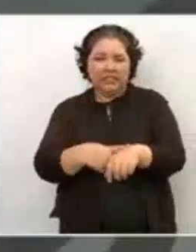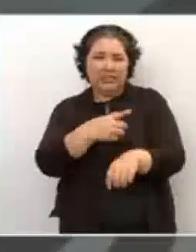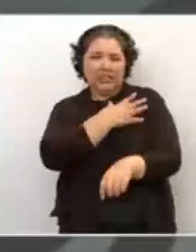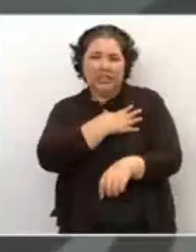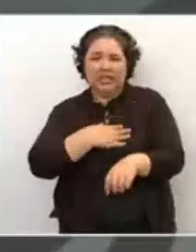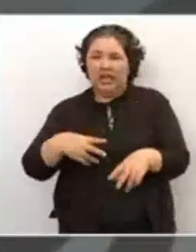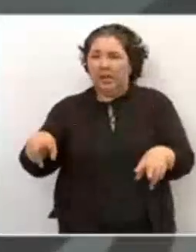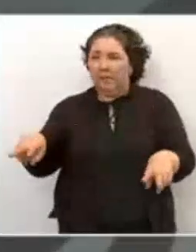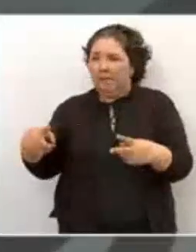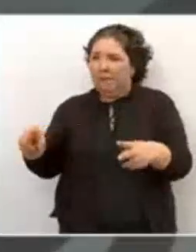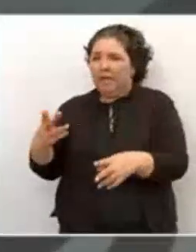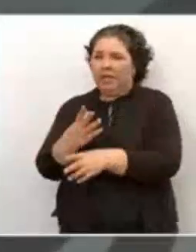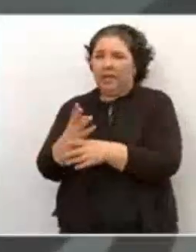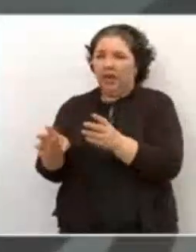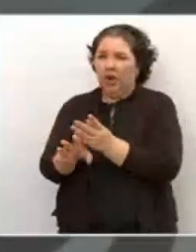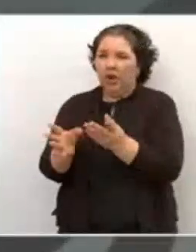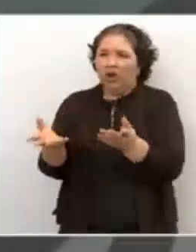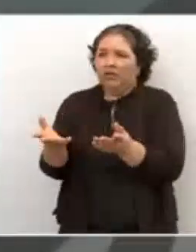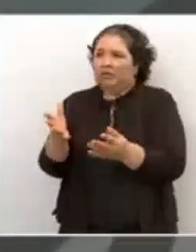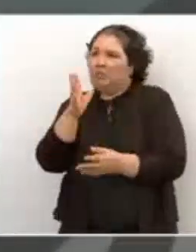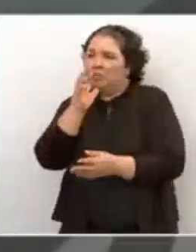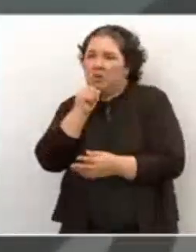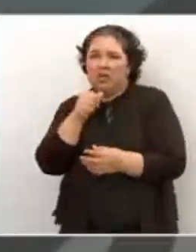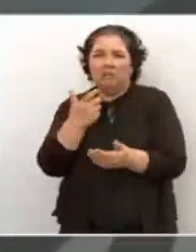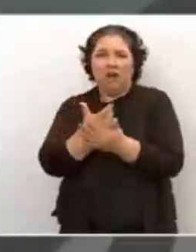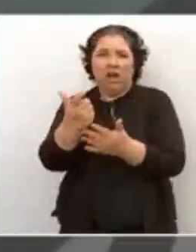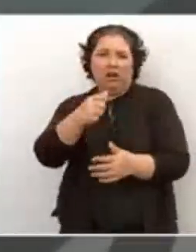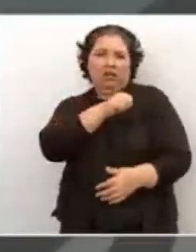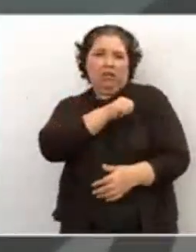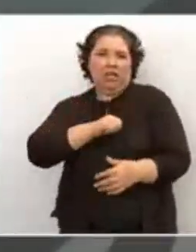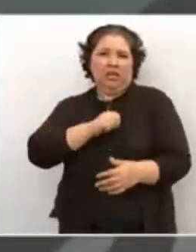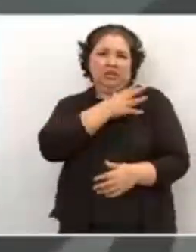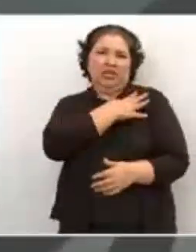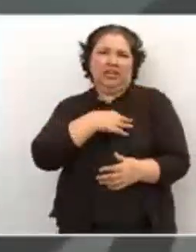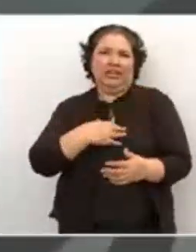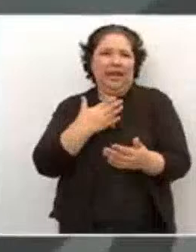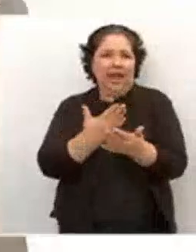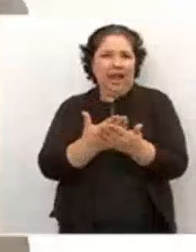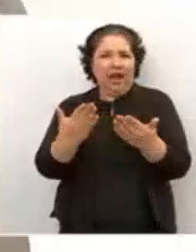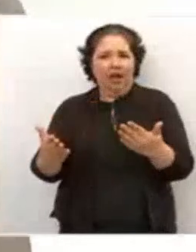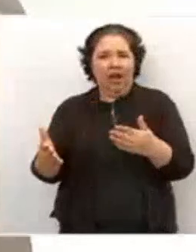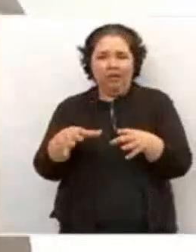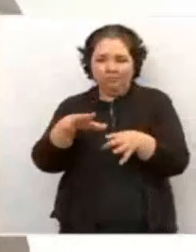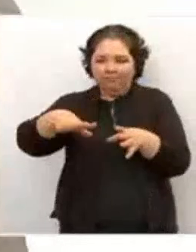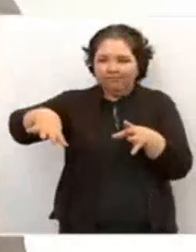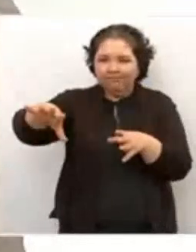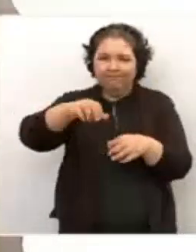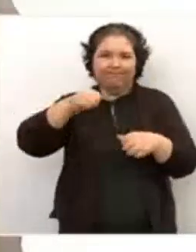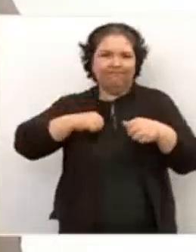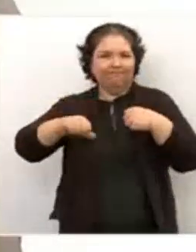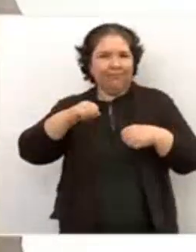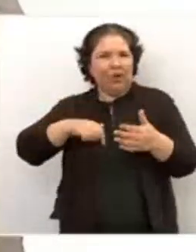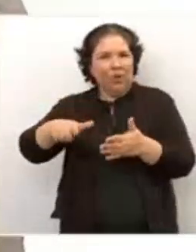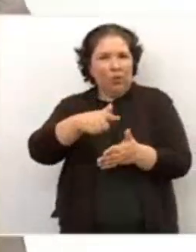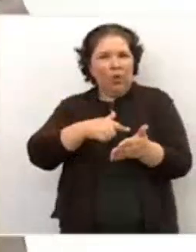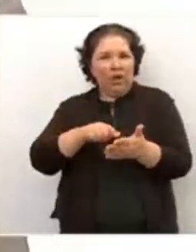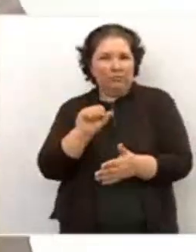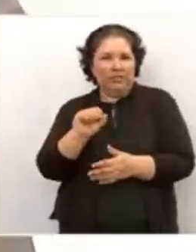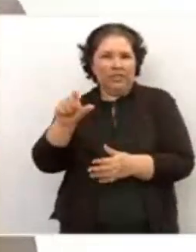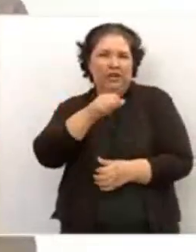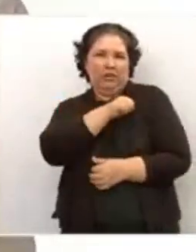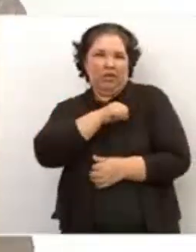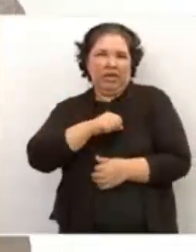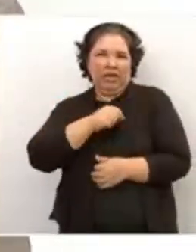operen a su hija del corazón, porque en ese hospital hay quirófanos modernos, hay manos expertas y en ese hospital se